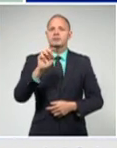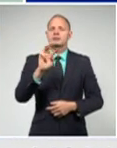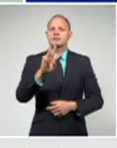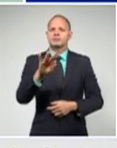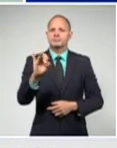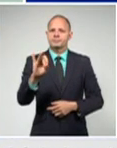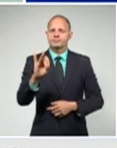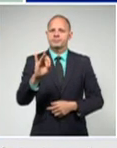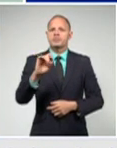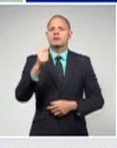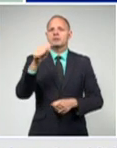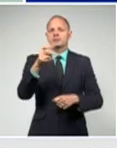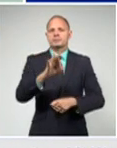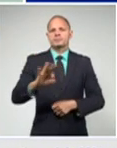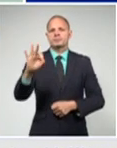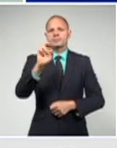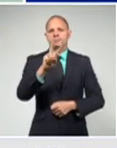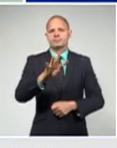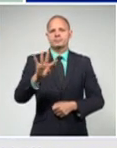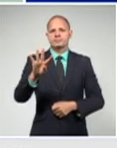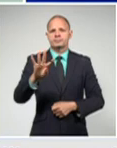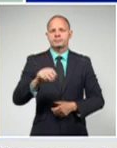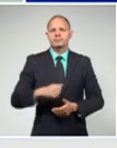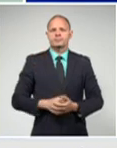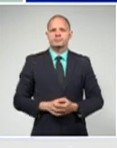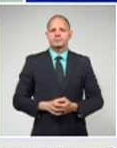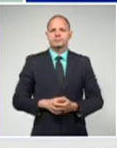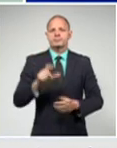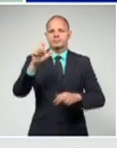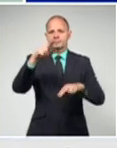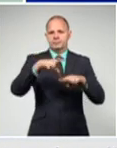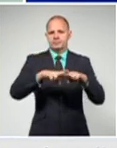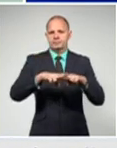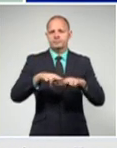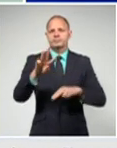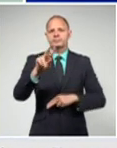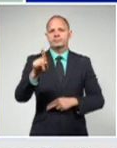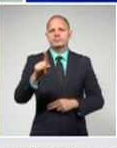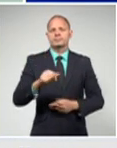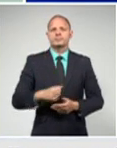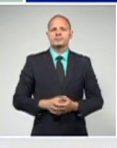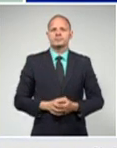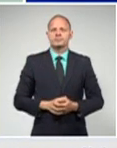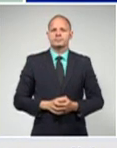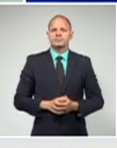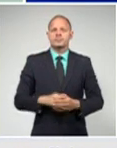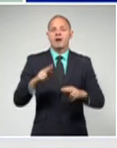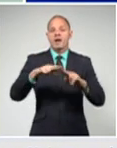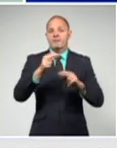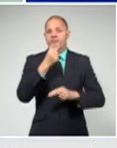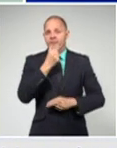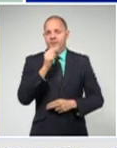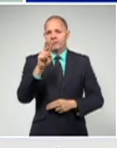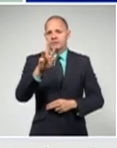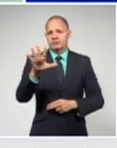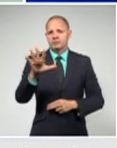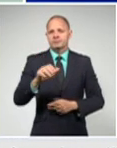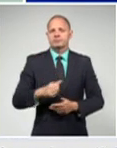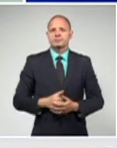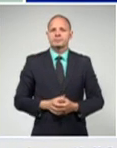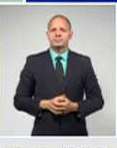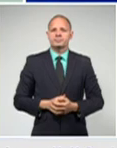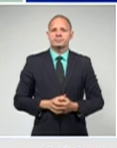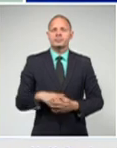de octubre 24, Centro Habana 31, Habana Vieja 25,